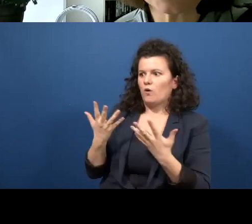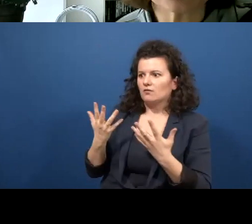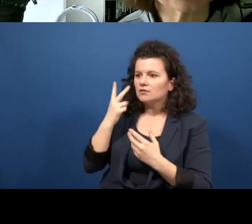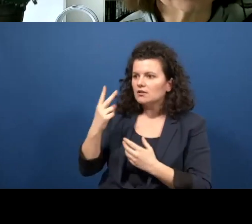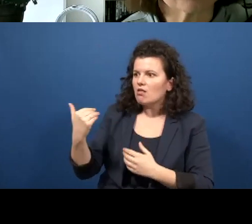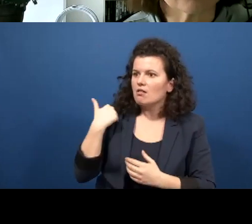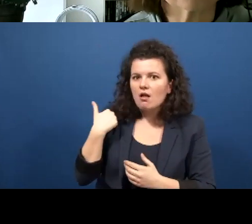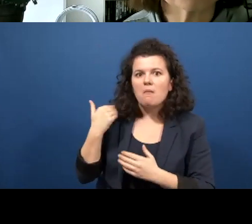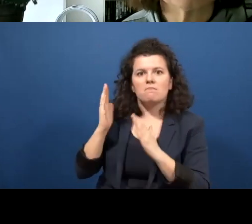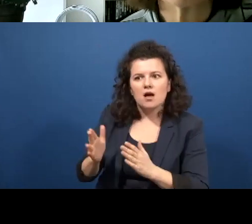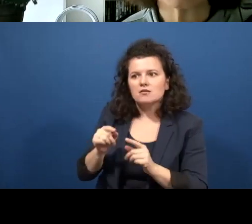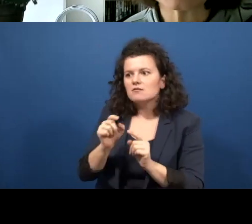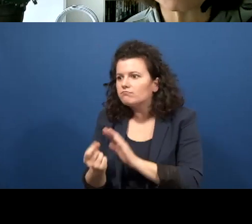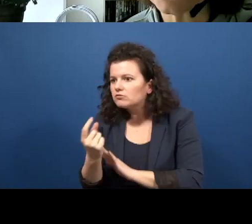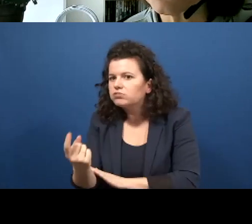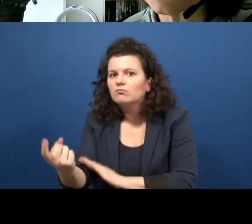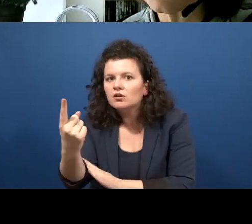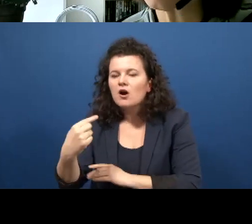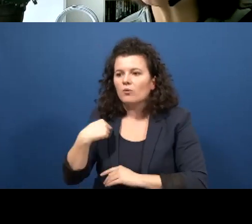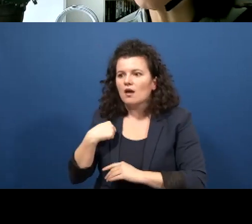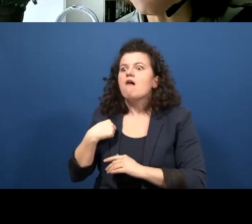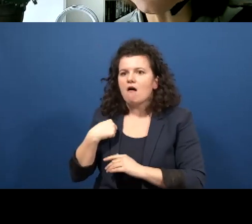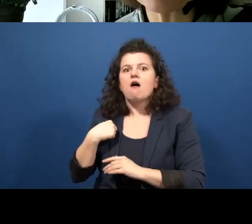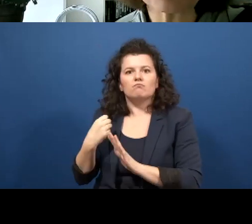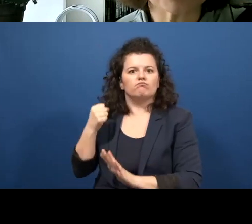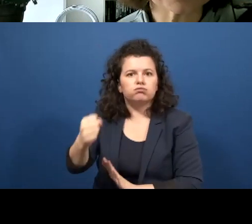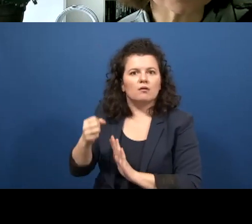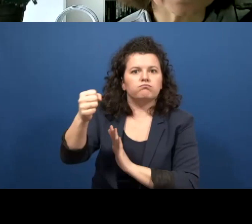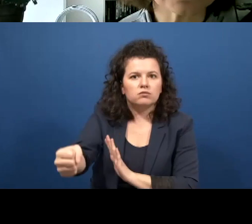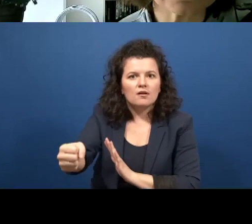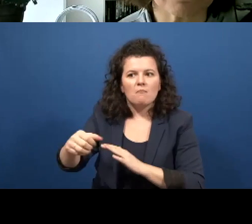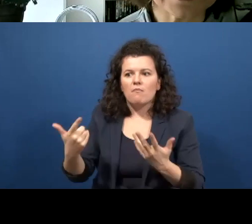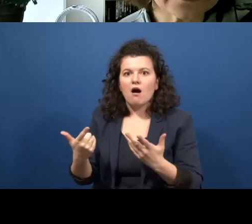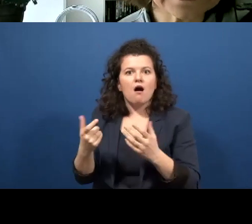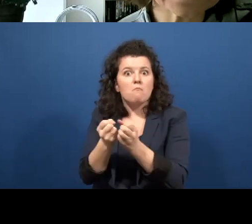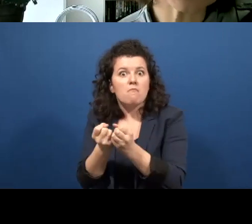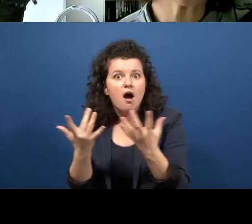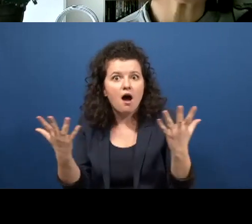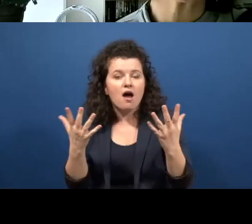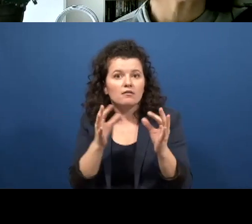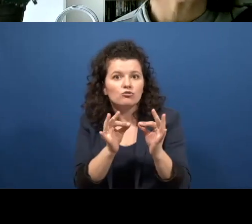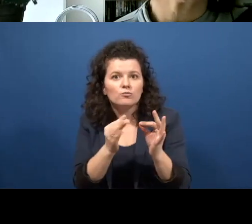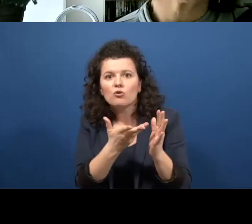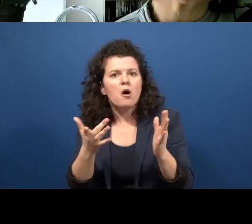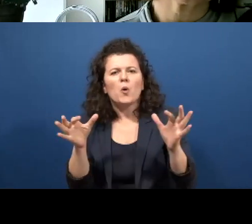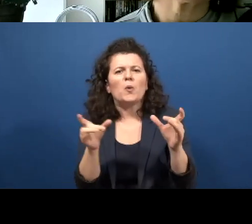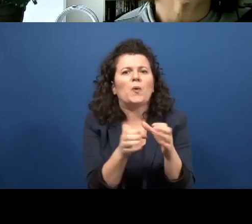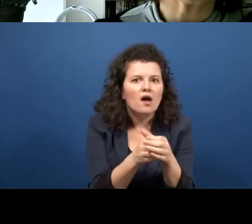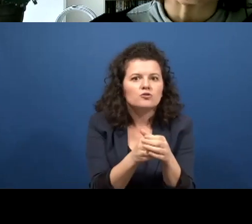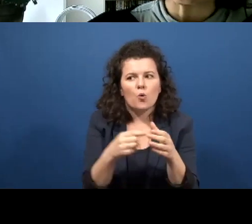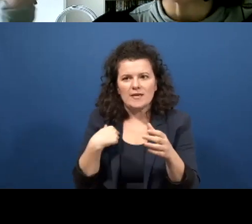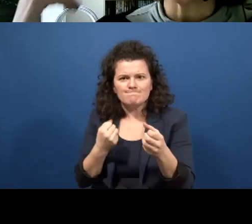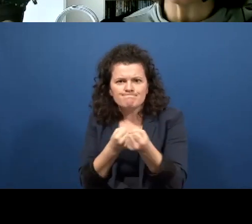es responder a esa solicitud tratando de ampliar nuestro grupo